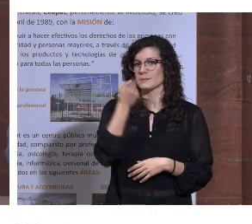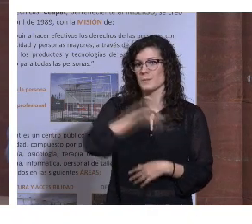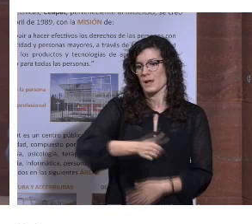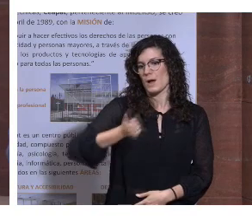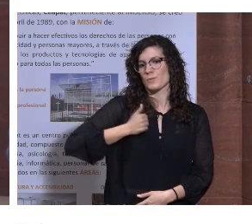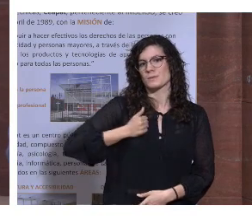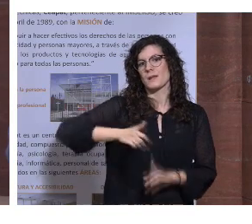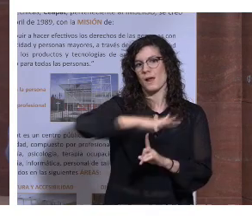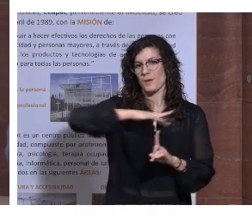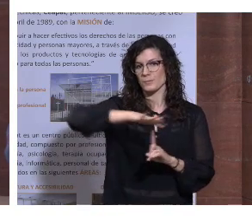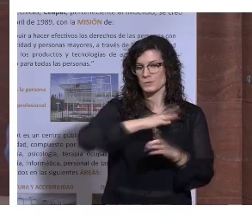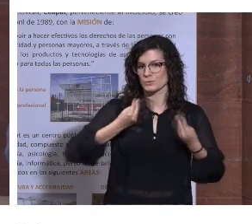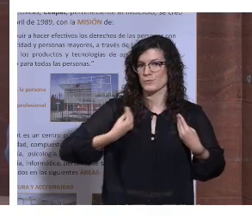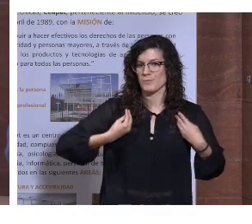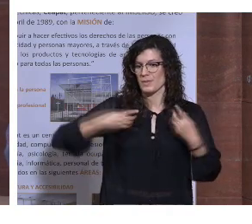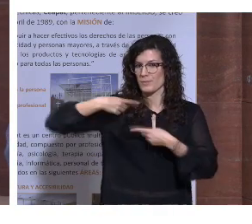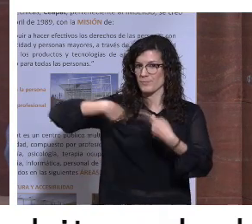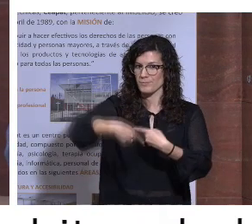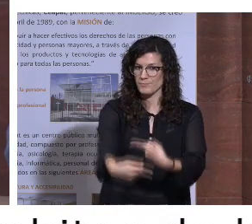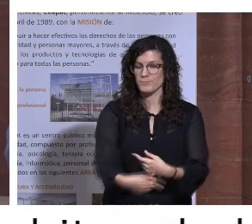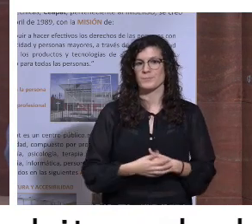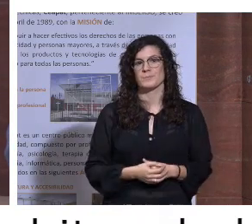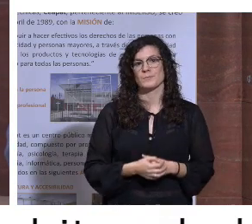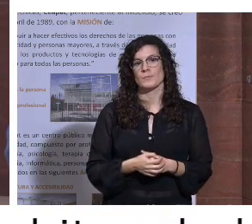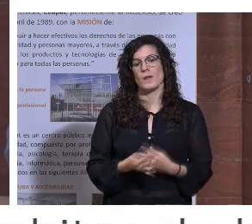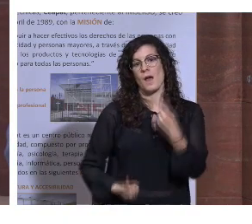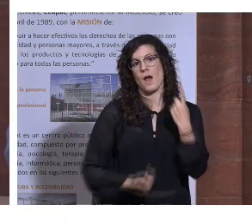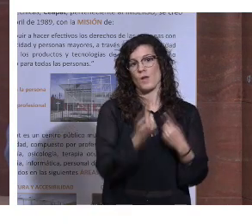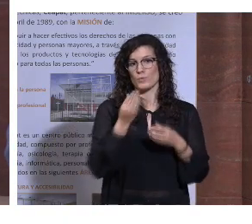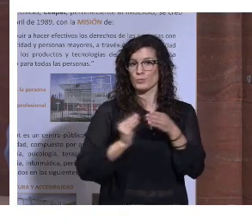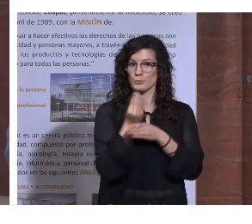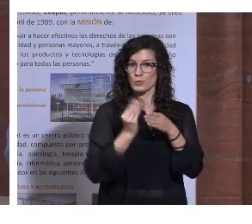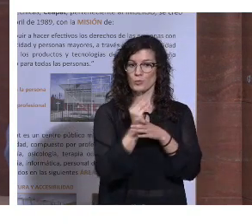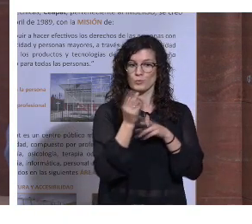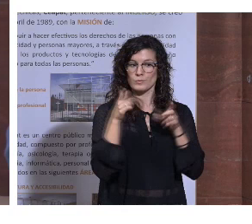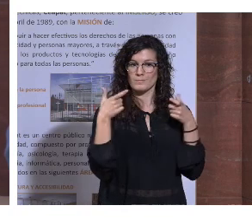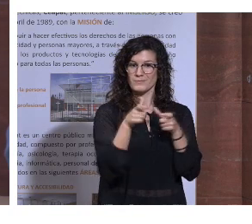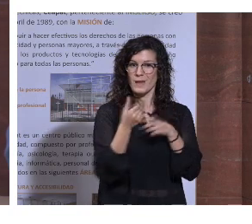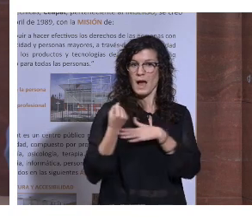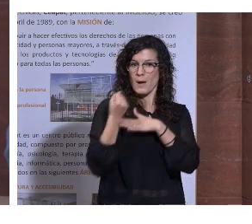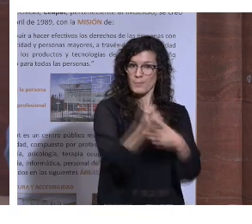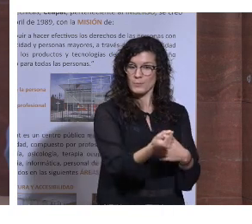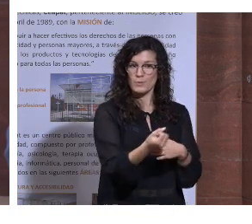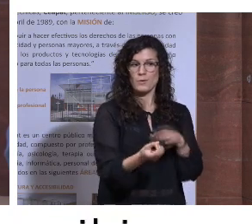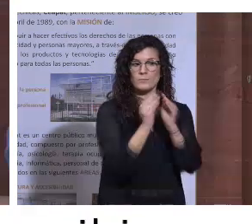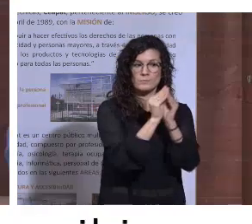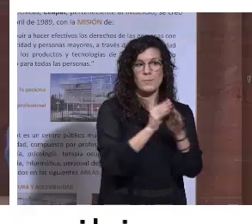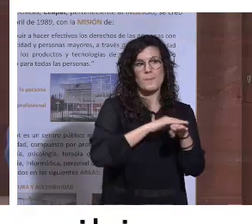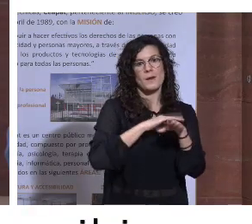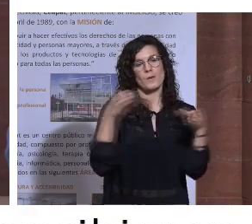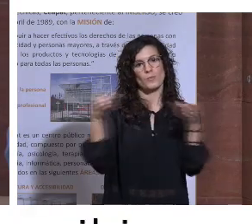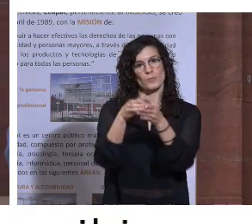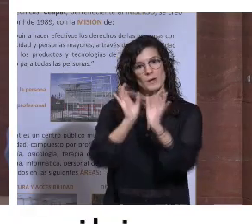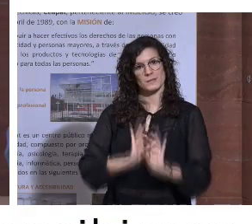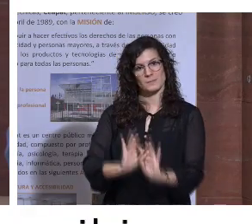ámbitos de la vida cotidiana. Ciertos productos de apoyo se concibieron para determinados colectivos, pero ahora